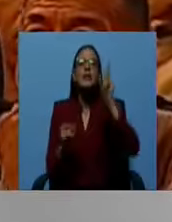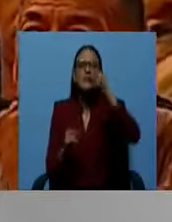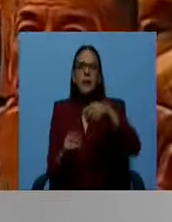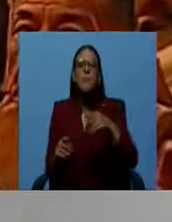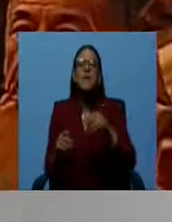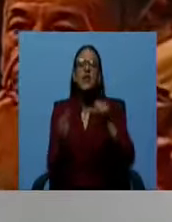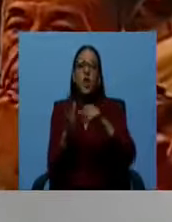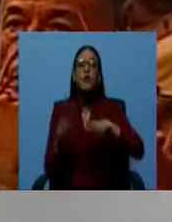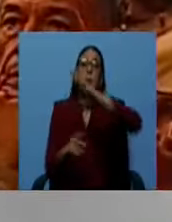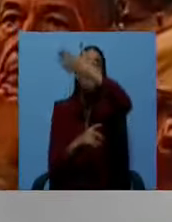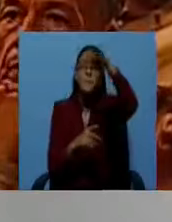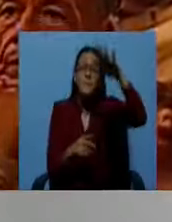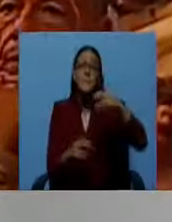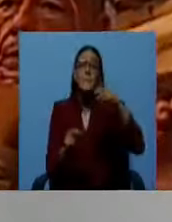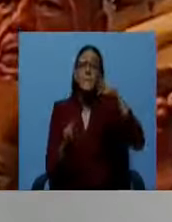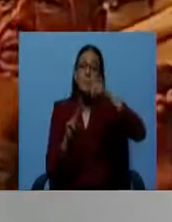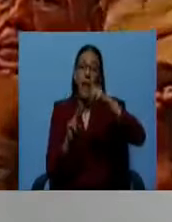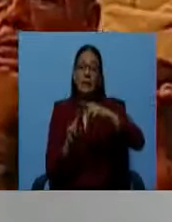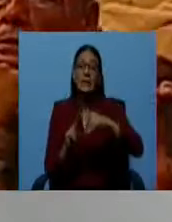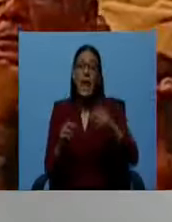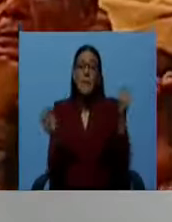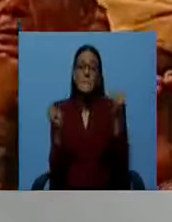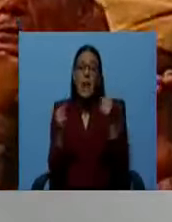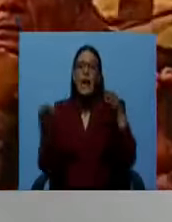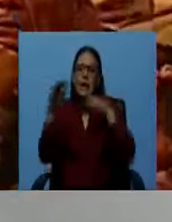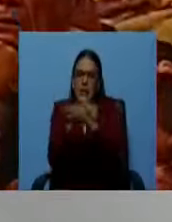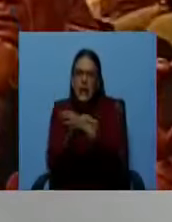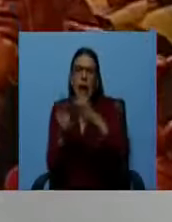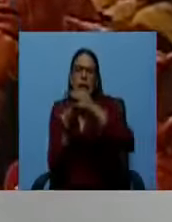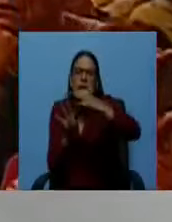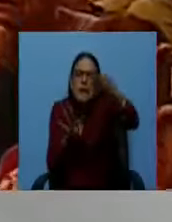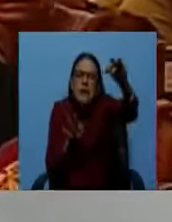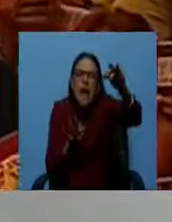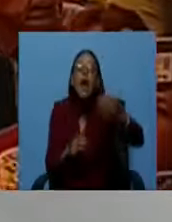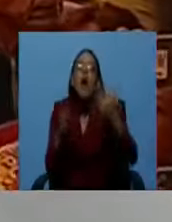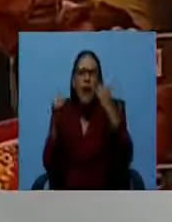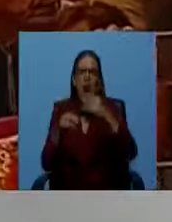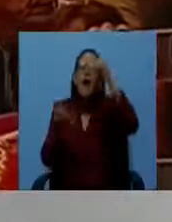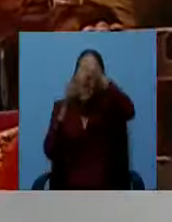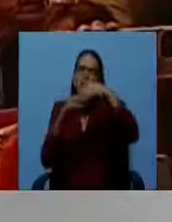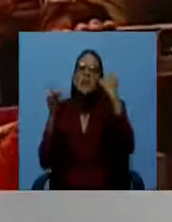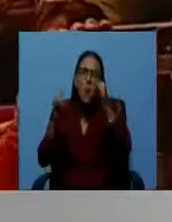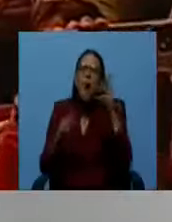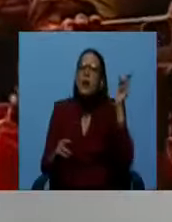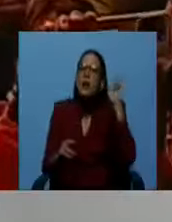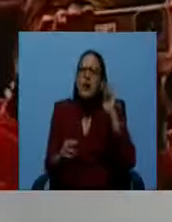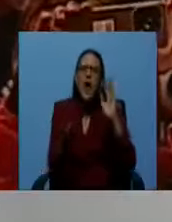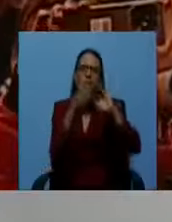allá en Mérida, que para llegar allá hay que pasar por un precipicio de 4 horas ahí